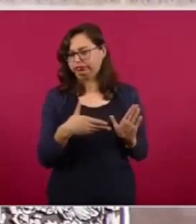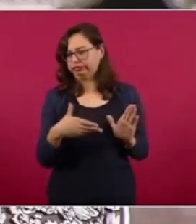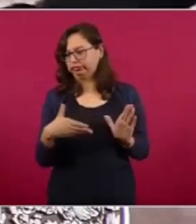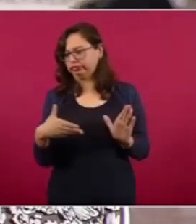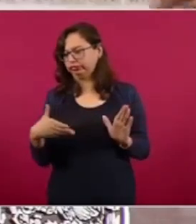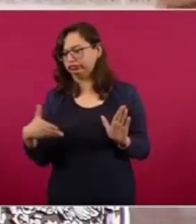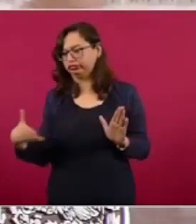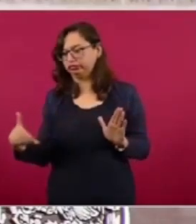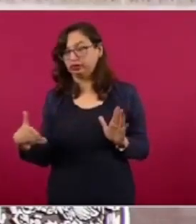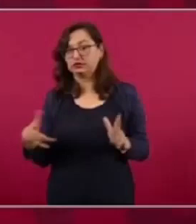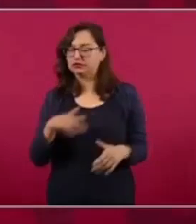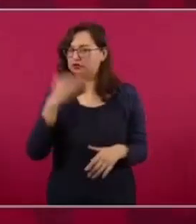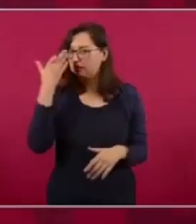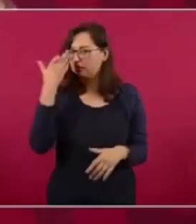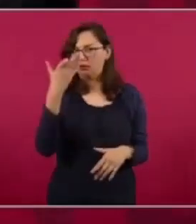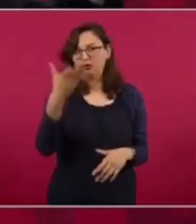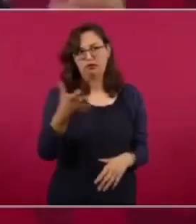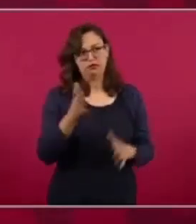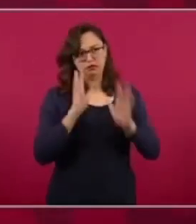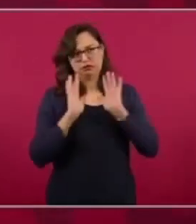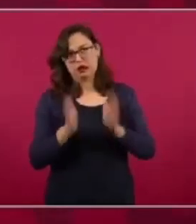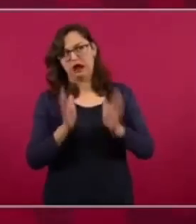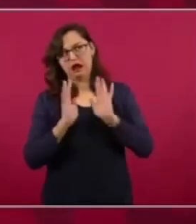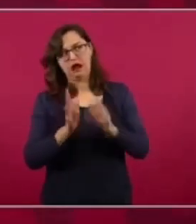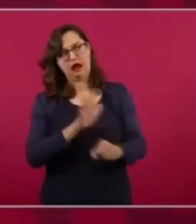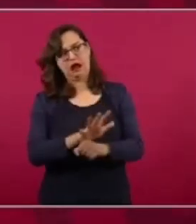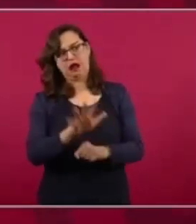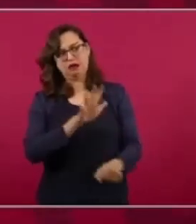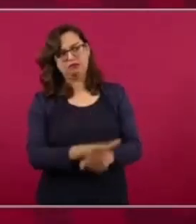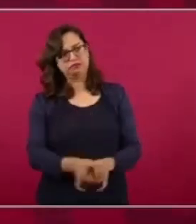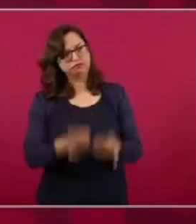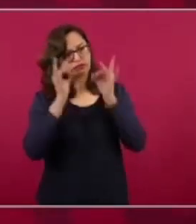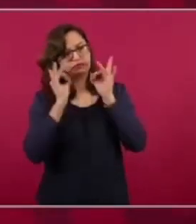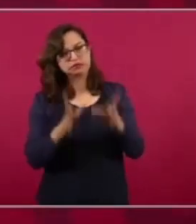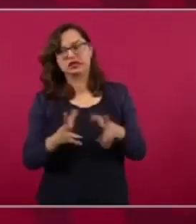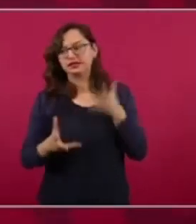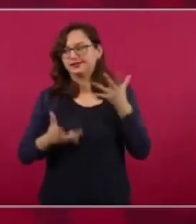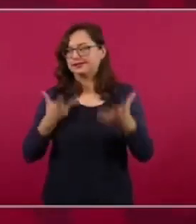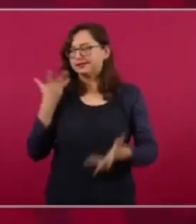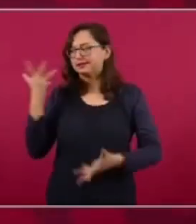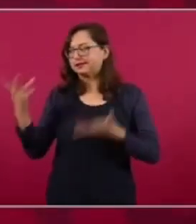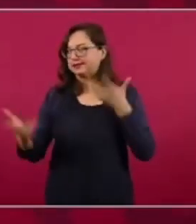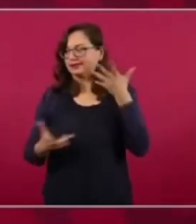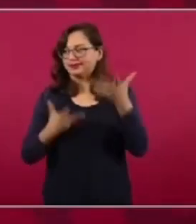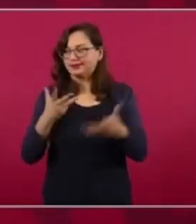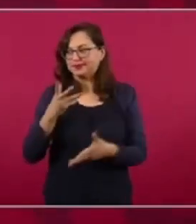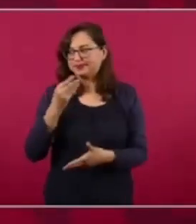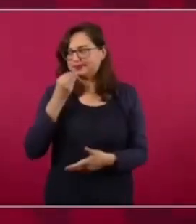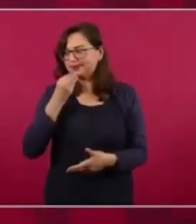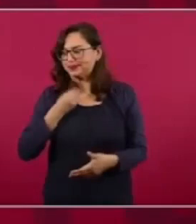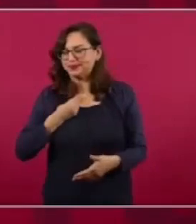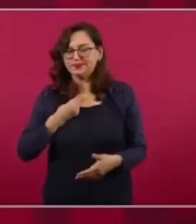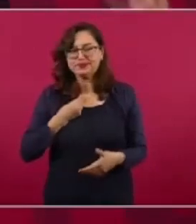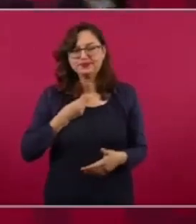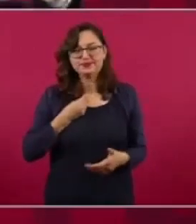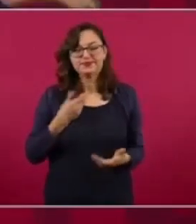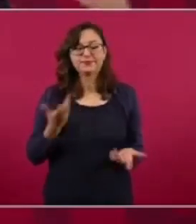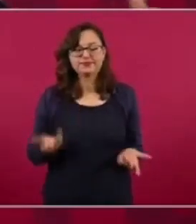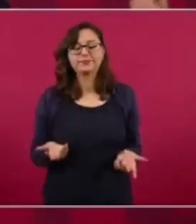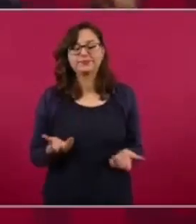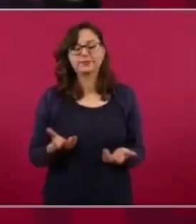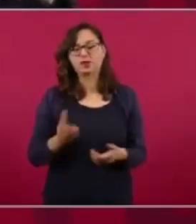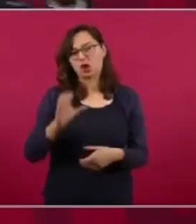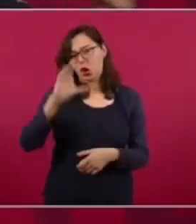primer tapado, porque habían otros cercanos a él que le habían ayudado